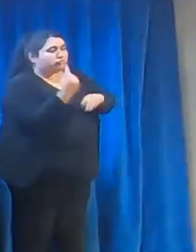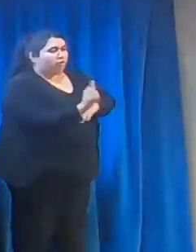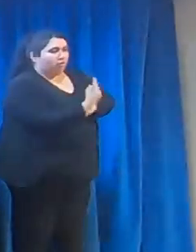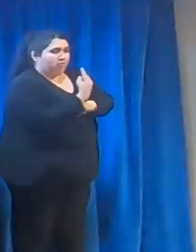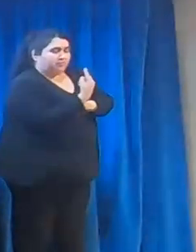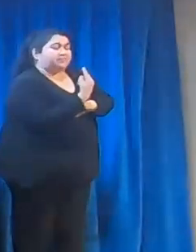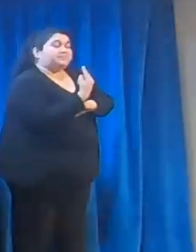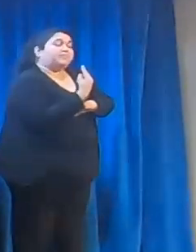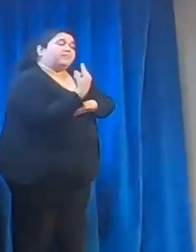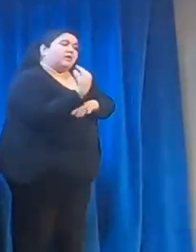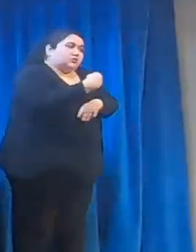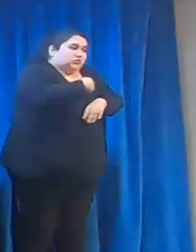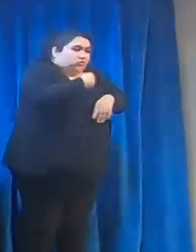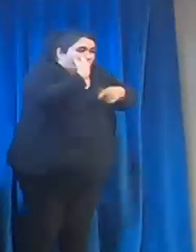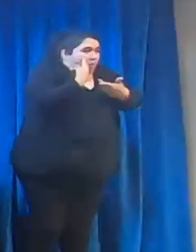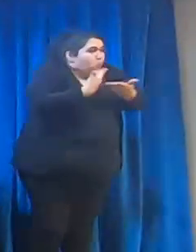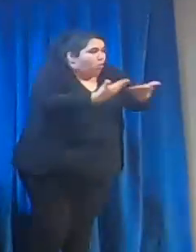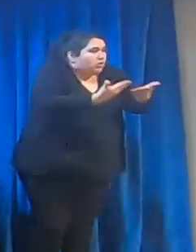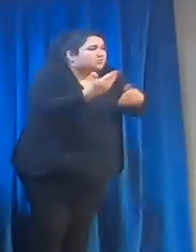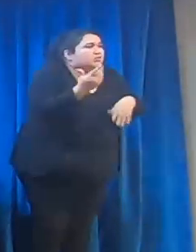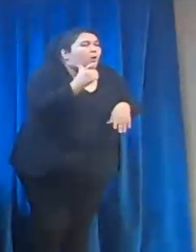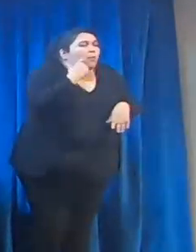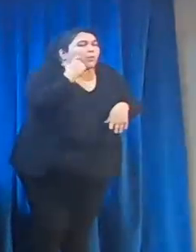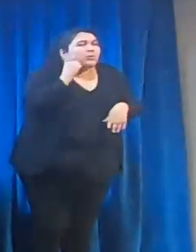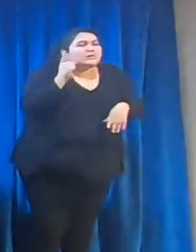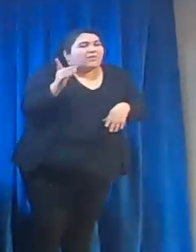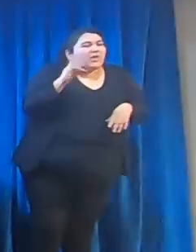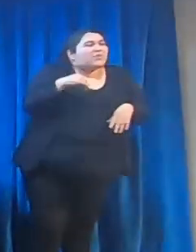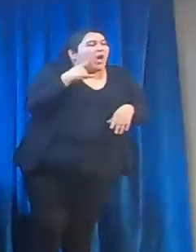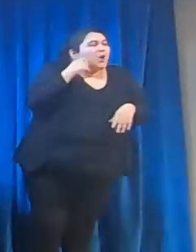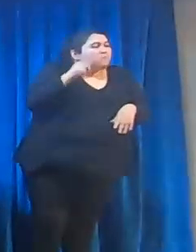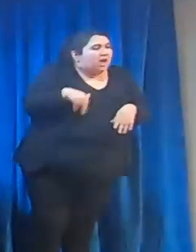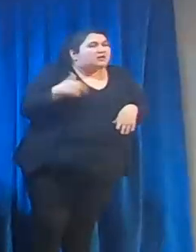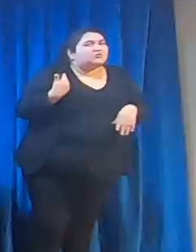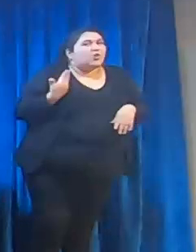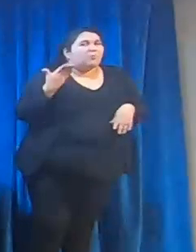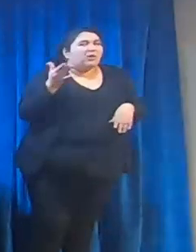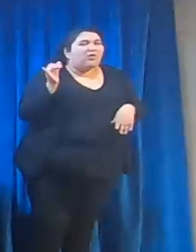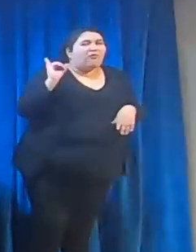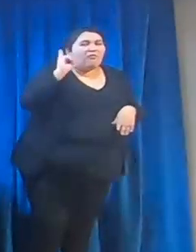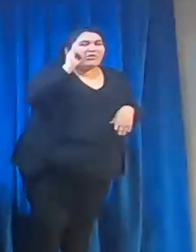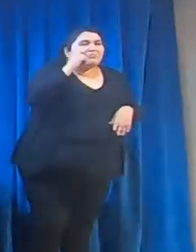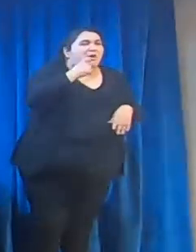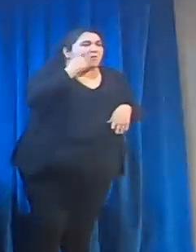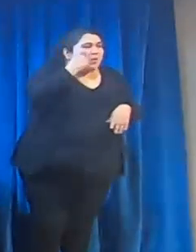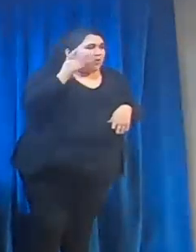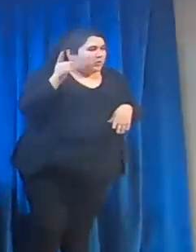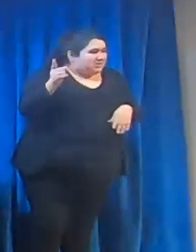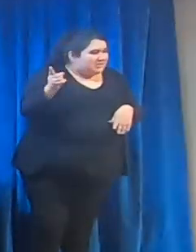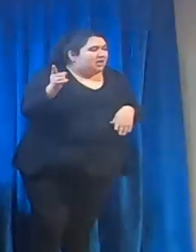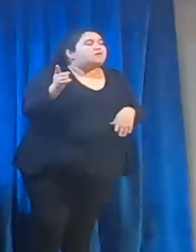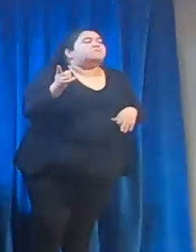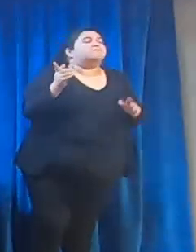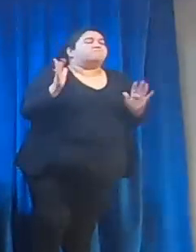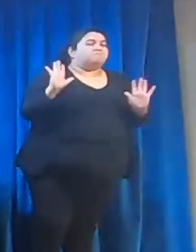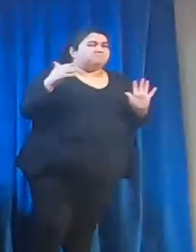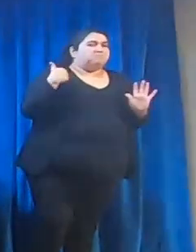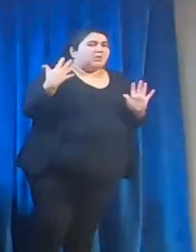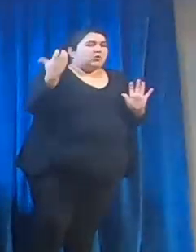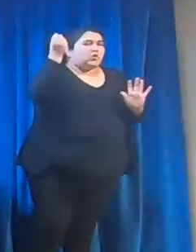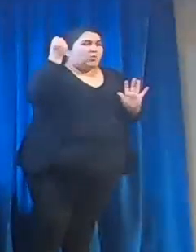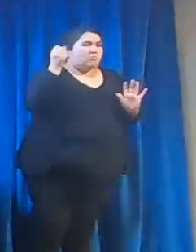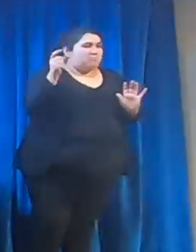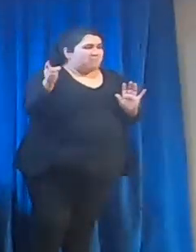yo mostró la vergüenza de Damián, y además yo le pedí a Daniel que lo filme cuando él estaba avergonzado, entonces yo tengo la vergüenza